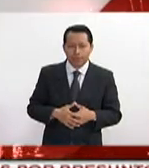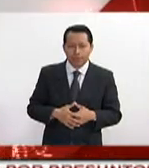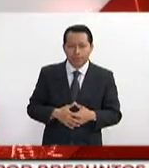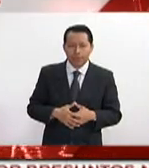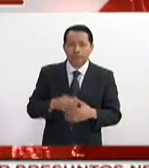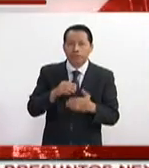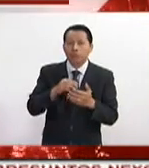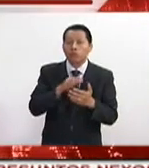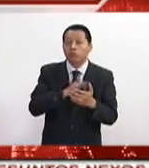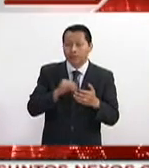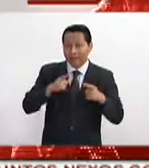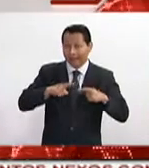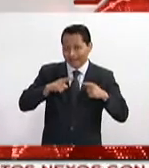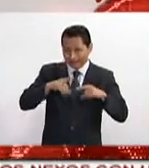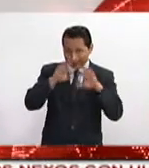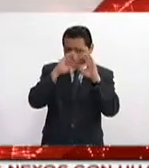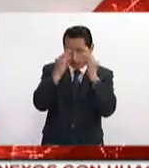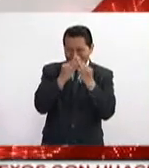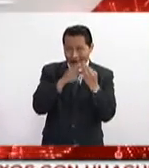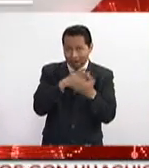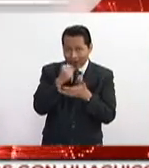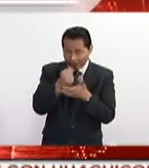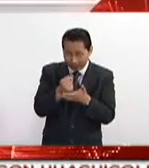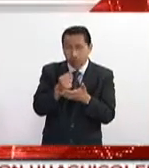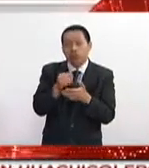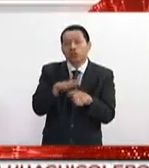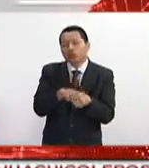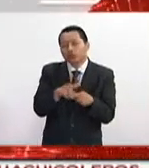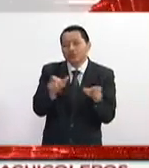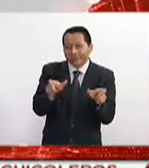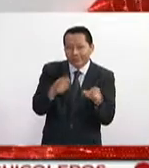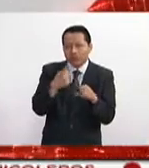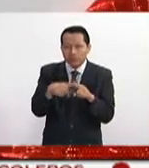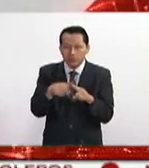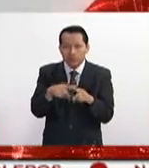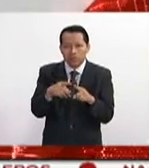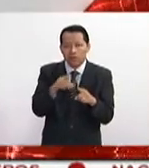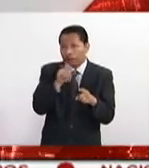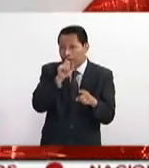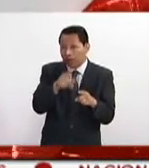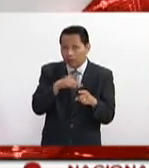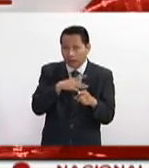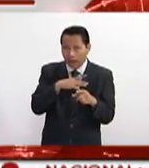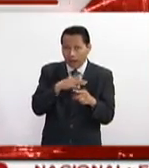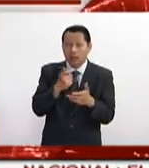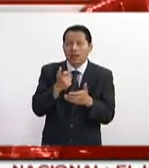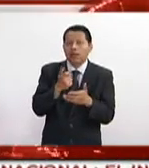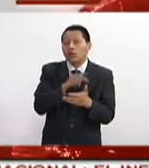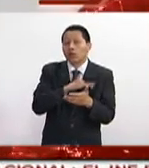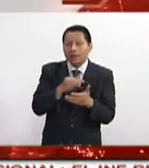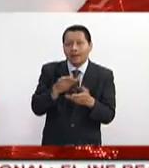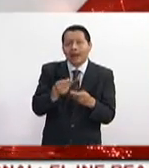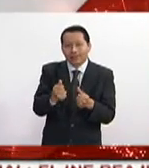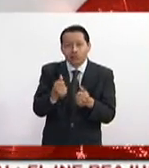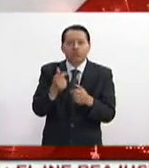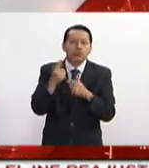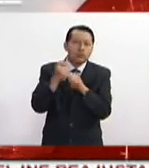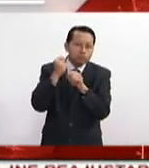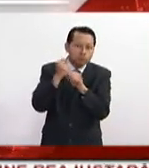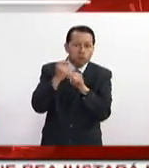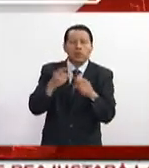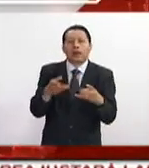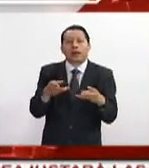El agente aduanal invierte en logística, el agente aduanal invierte en transporte, invierte de